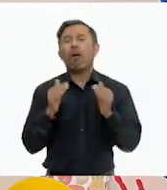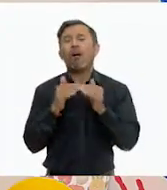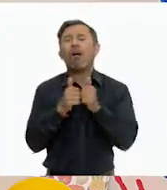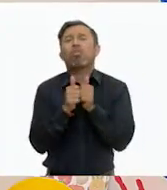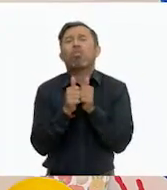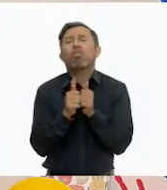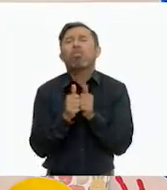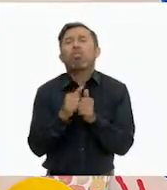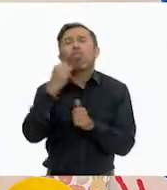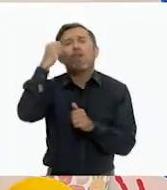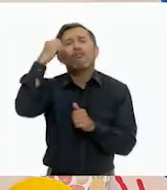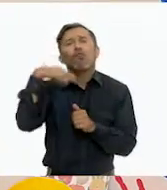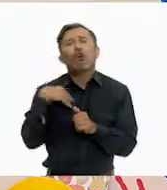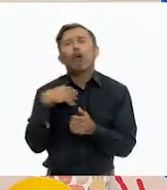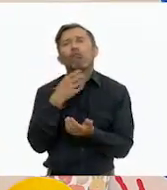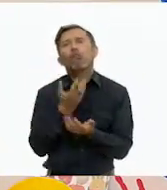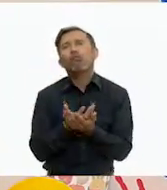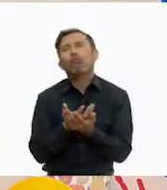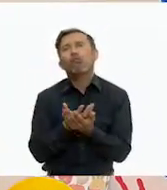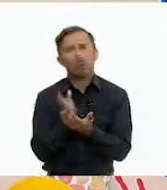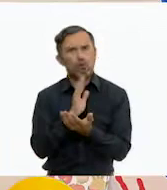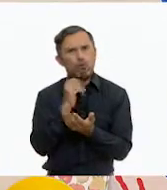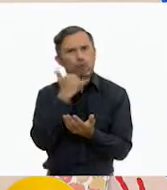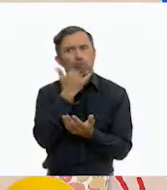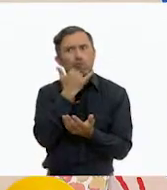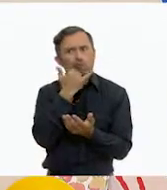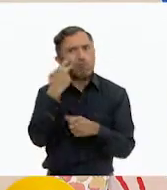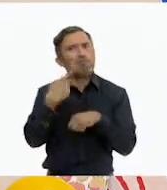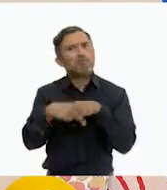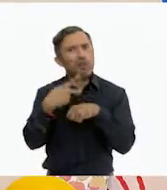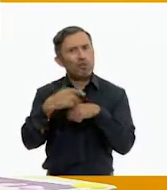sedentarismo. ¿Sabes qué significa esa